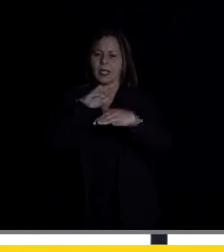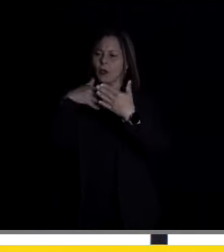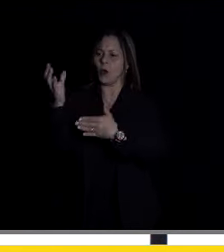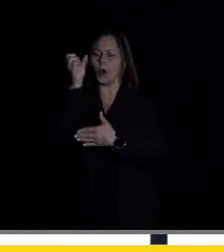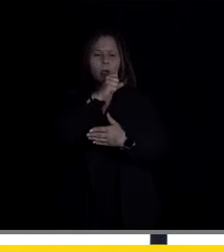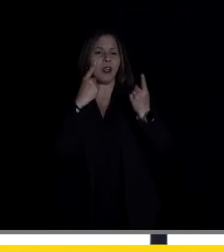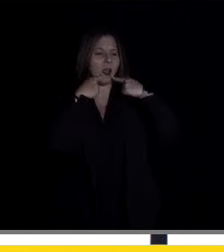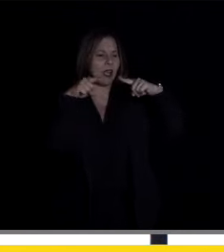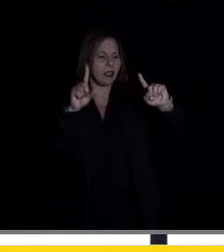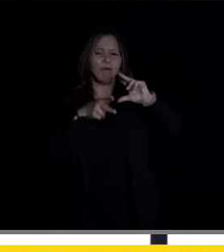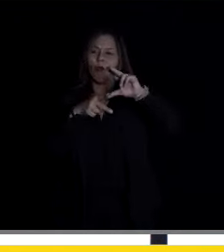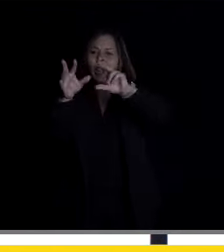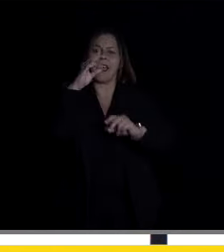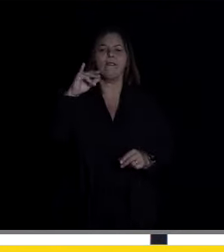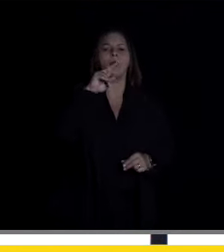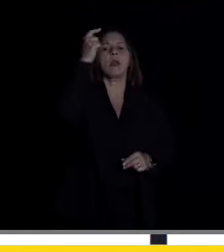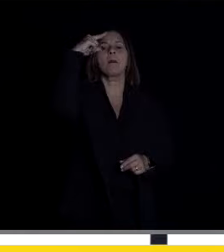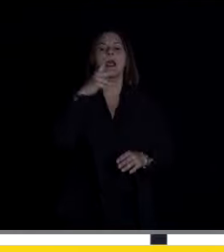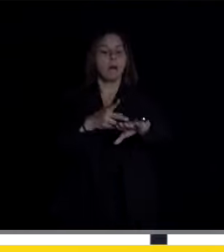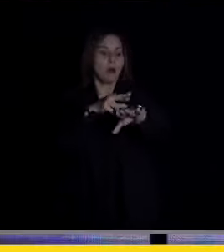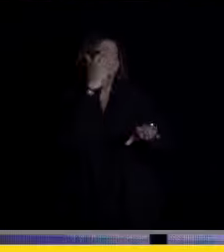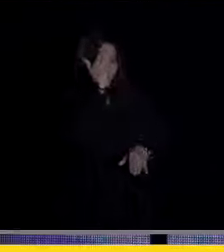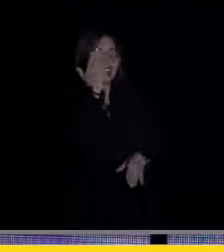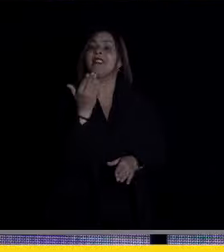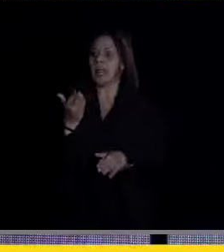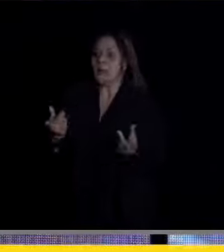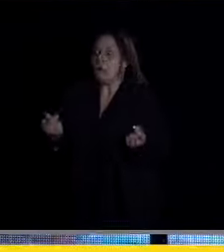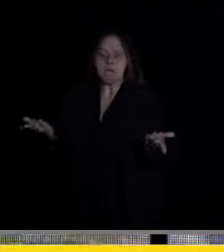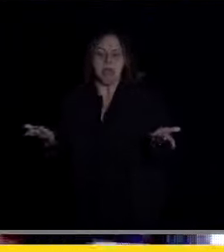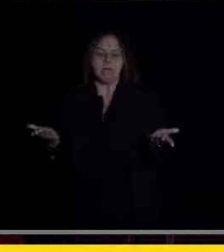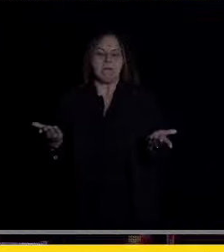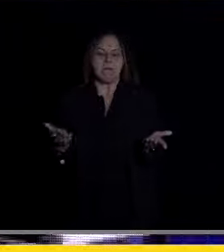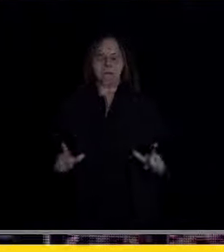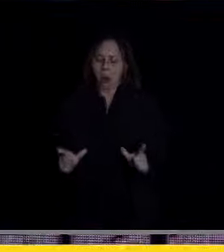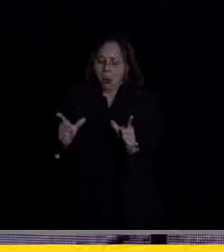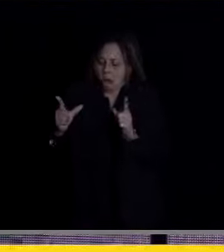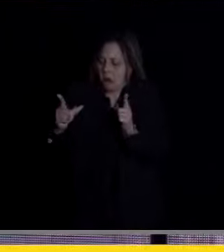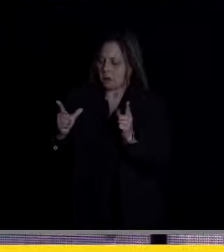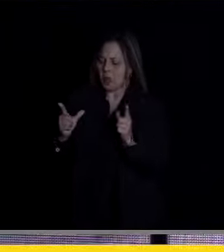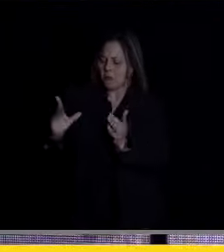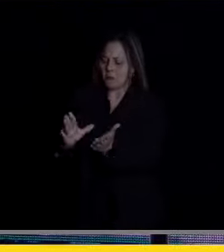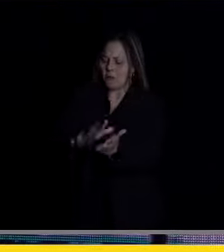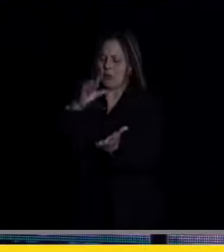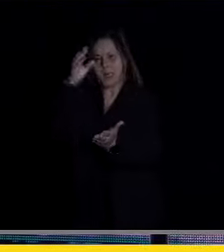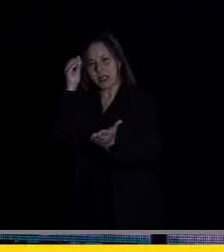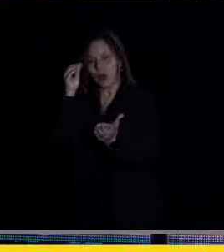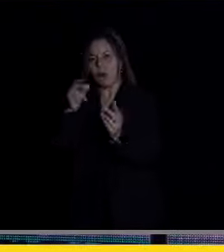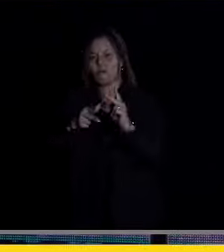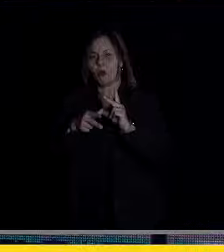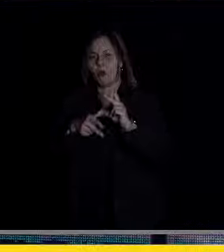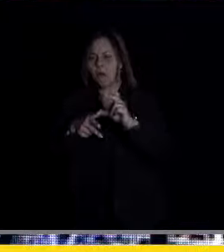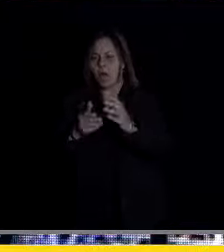se emitió el aviso del huracán Fiona para Puerto Rico, ya sabíamos qué hacer. Lo vivido y aprendido con el